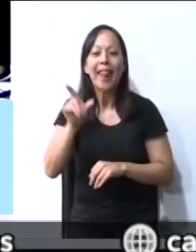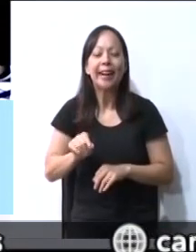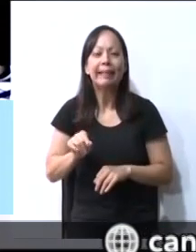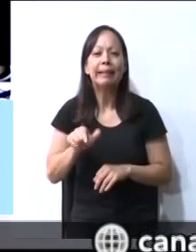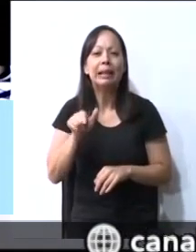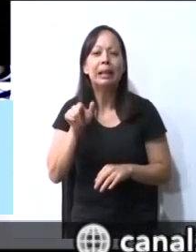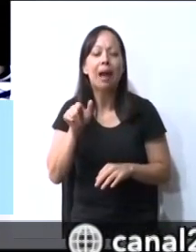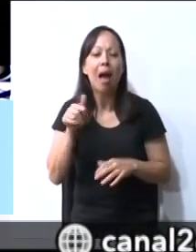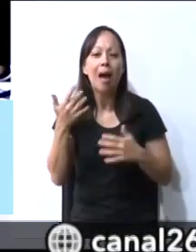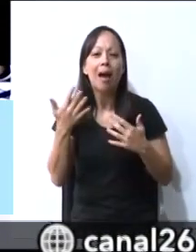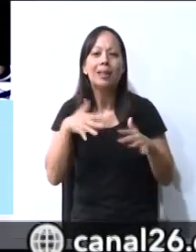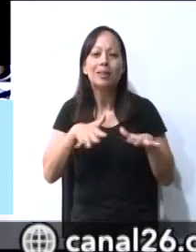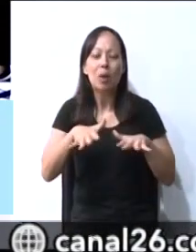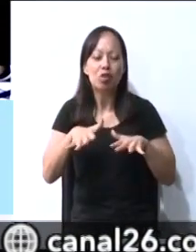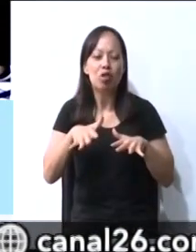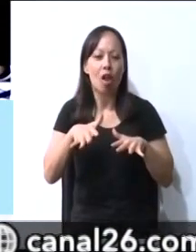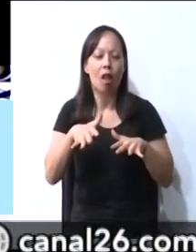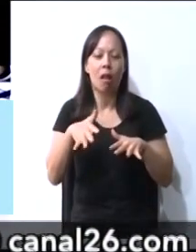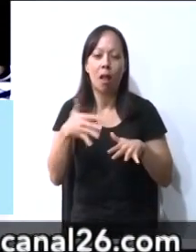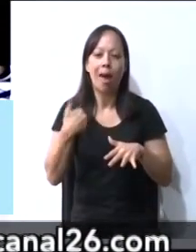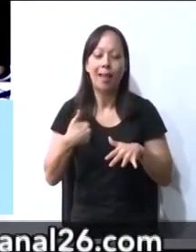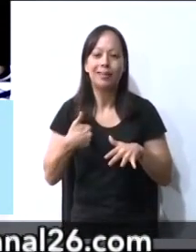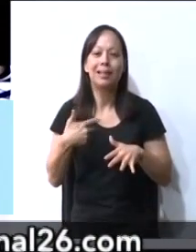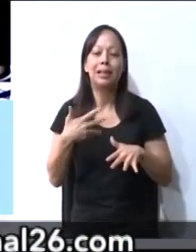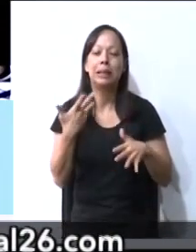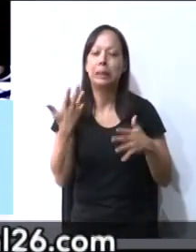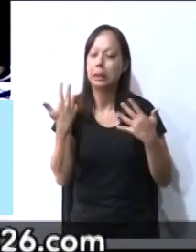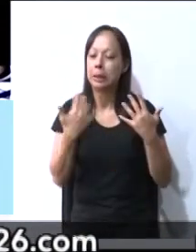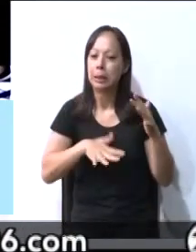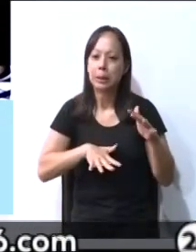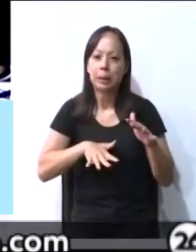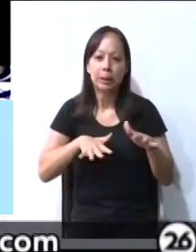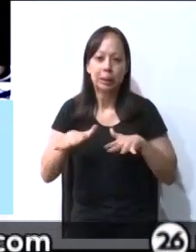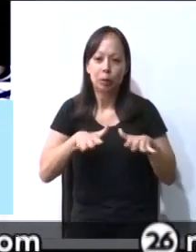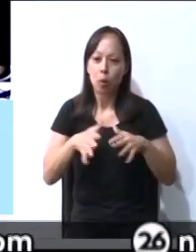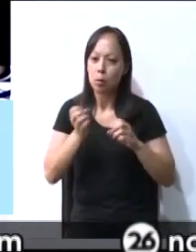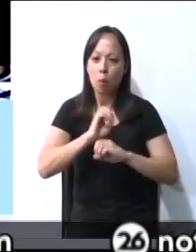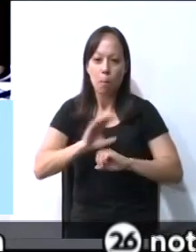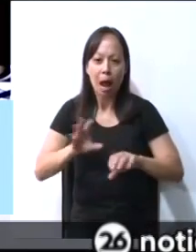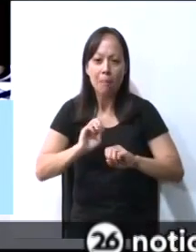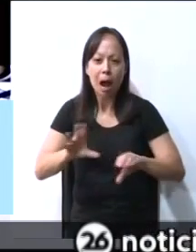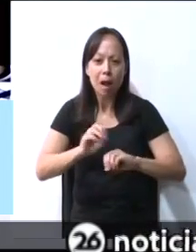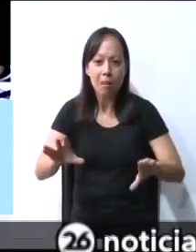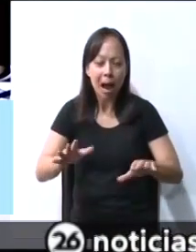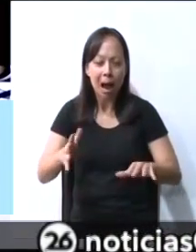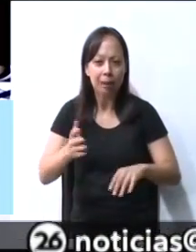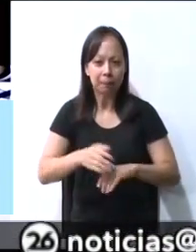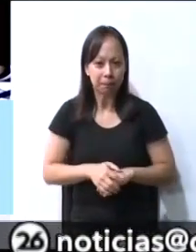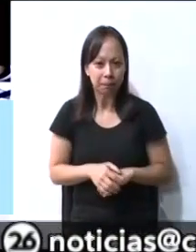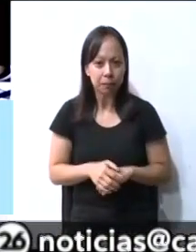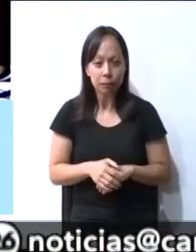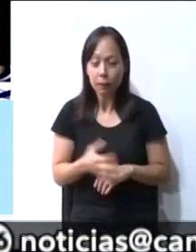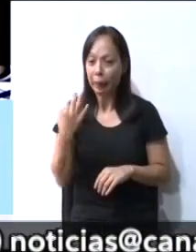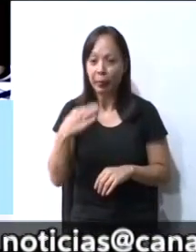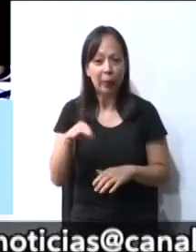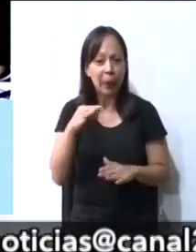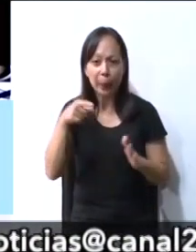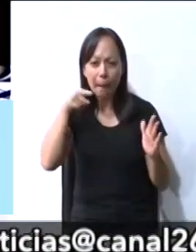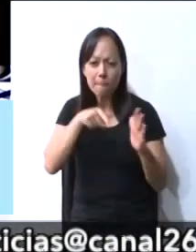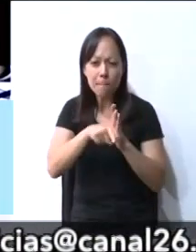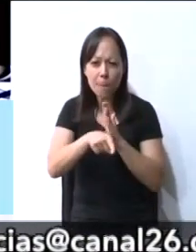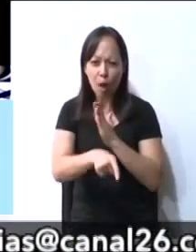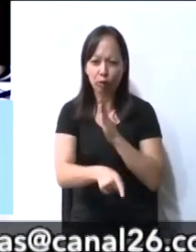es alarmante. Cada año que pasa vemos que la educación no mejora. Tenemos que ir más a fondo. Tenemos